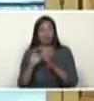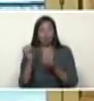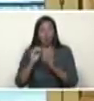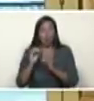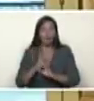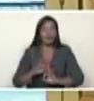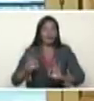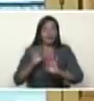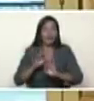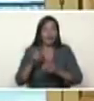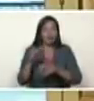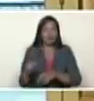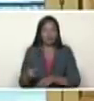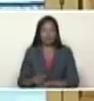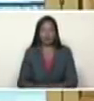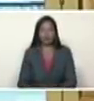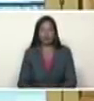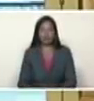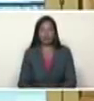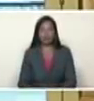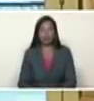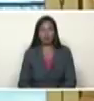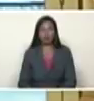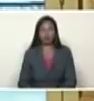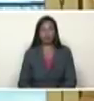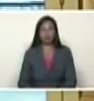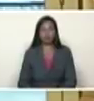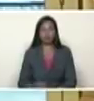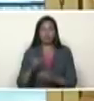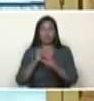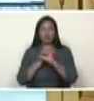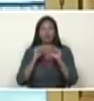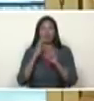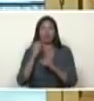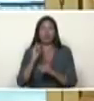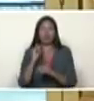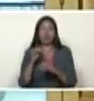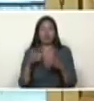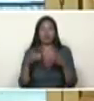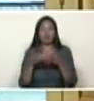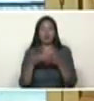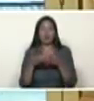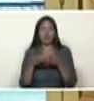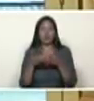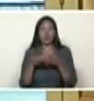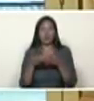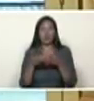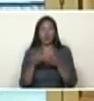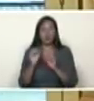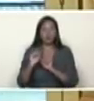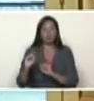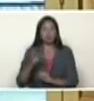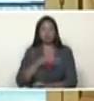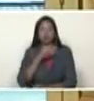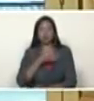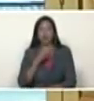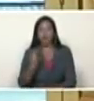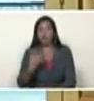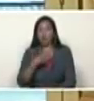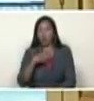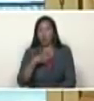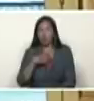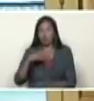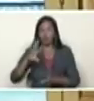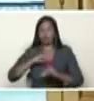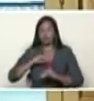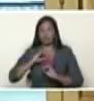con nadie. Se impone el individualismo, el egoísmo y el retroceso social. No podemos